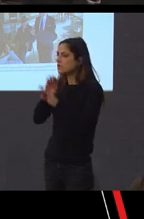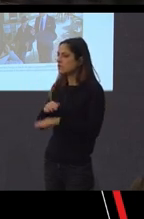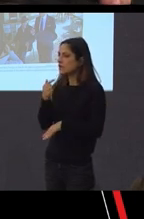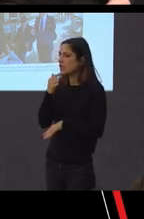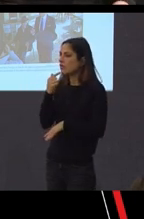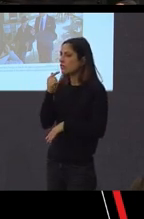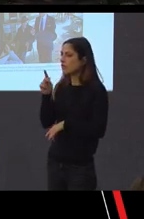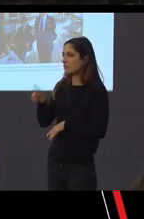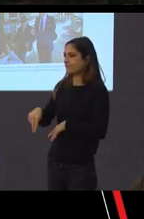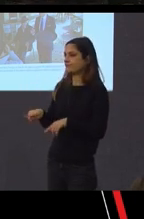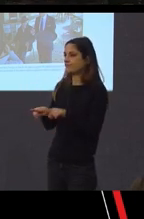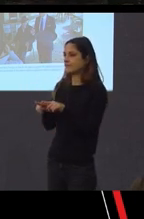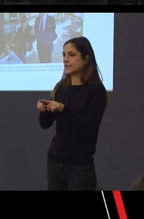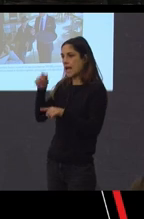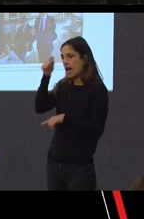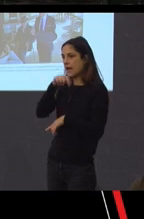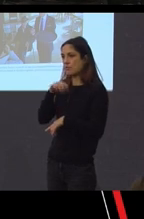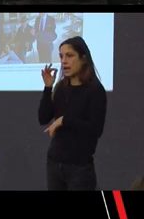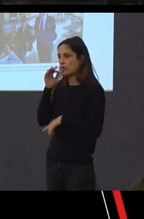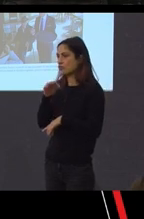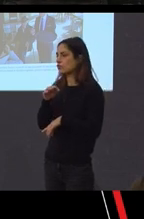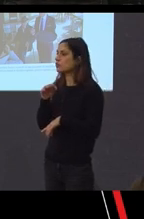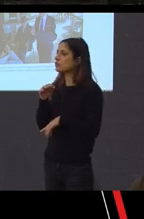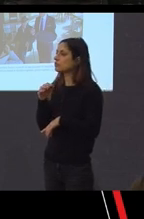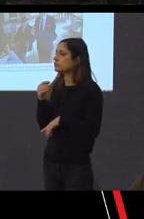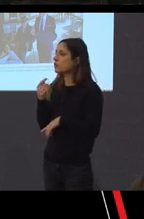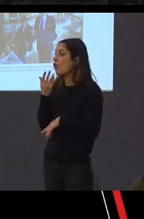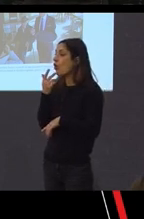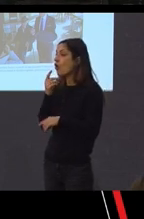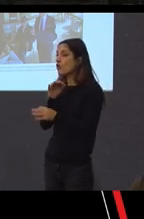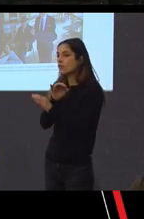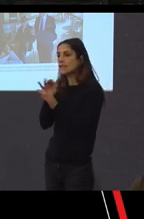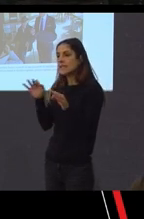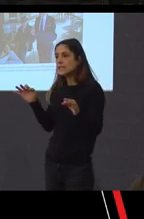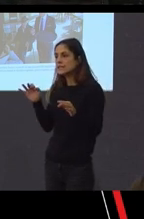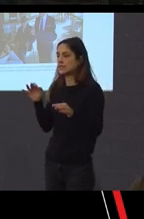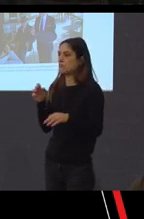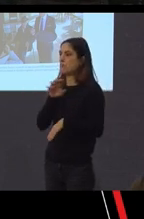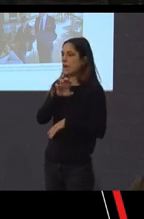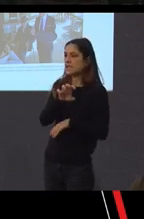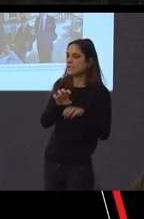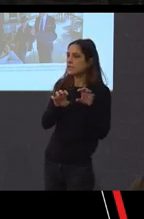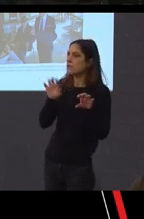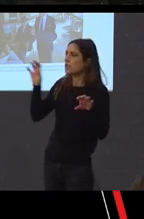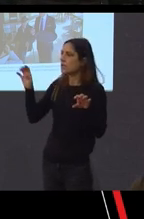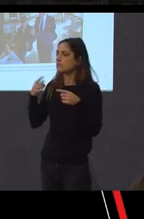vivindo toda a vida en países distintos. Pero conseguiron